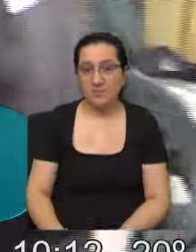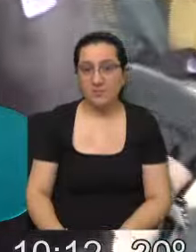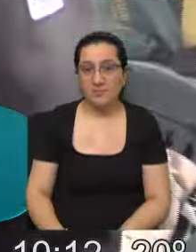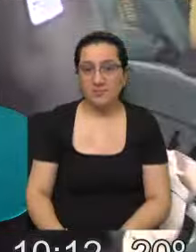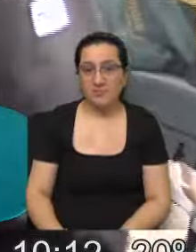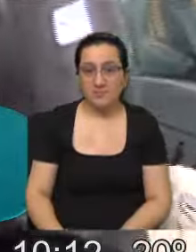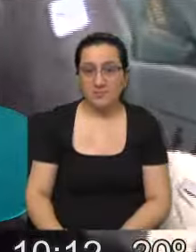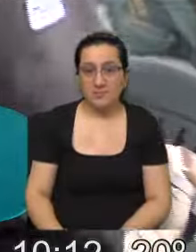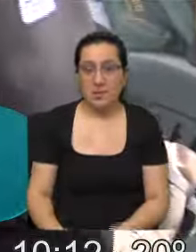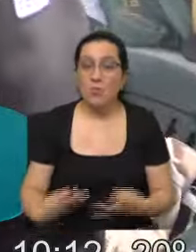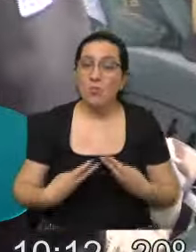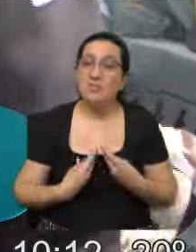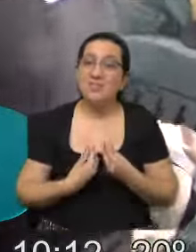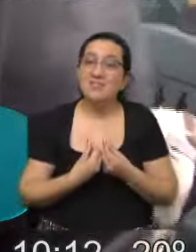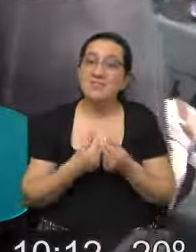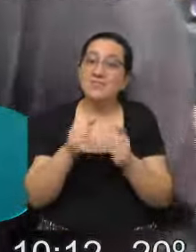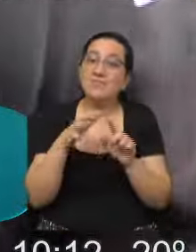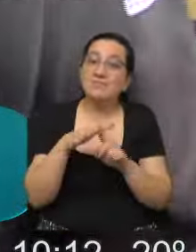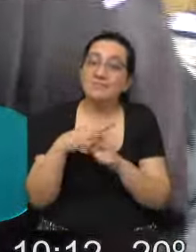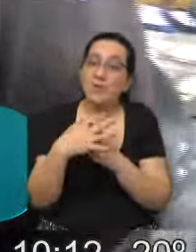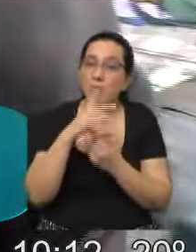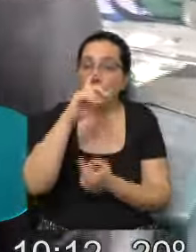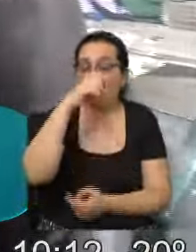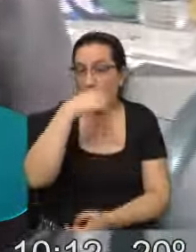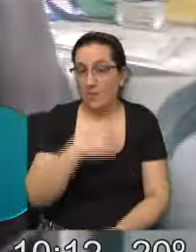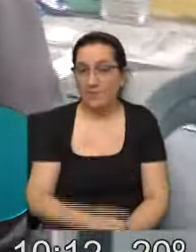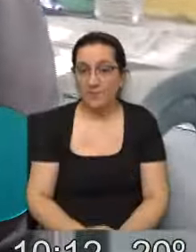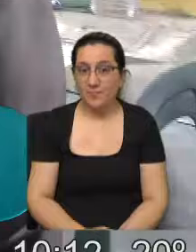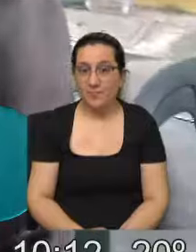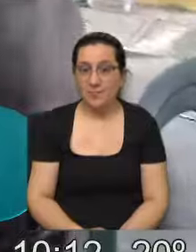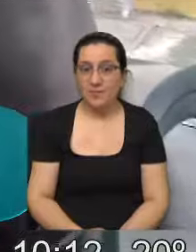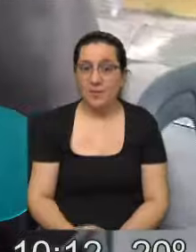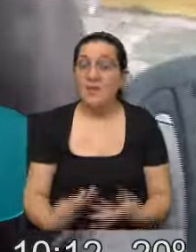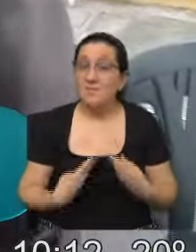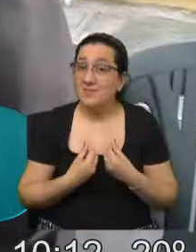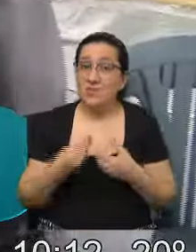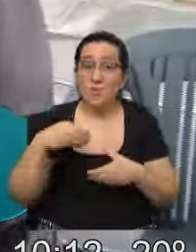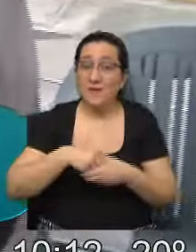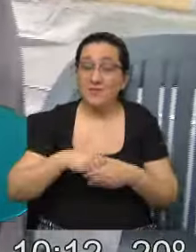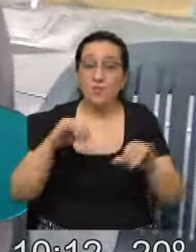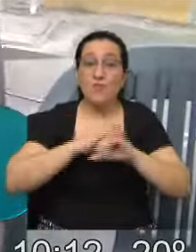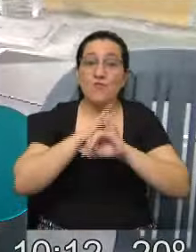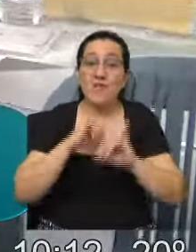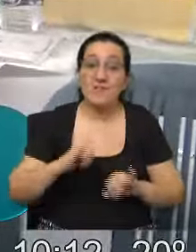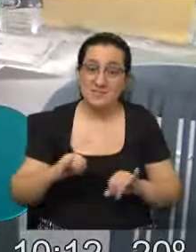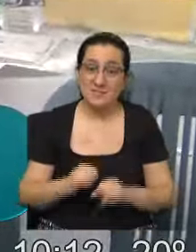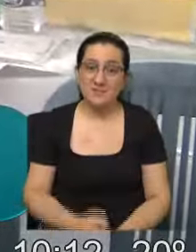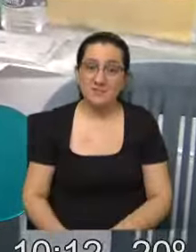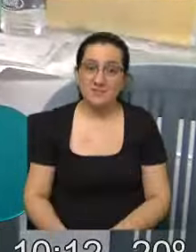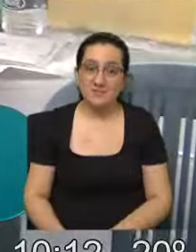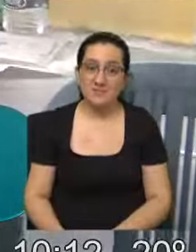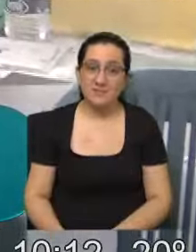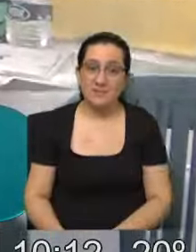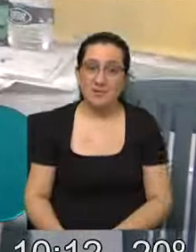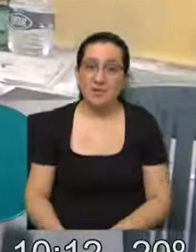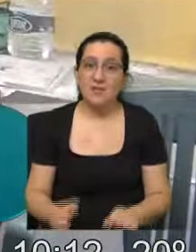es sensible lo que ocurre a Mon me siento parte y muy feliz de de